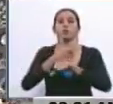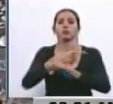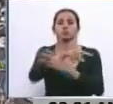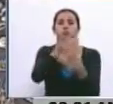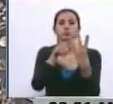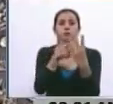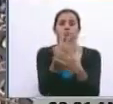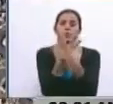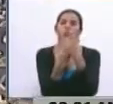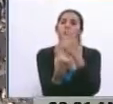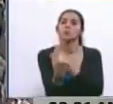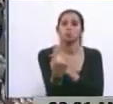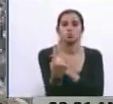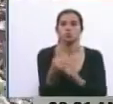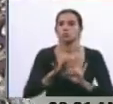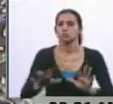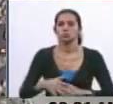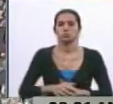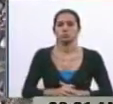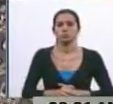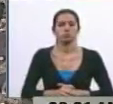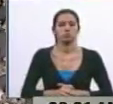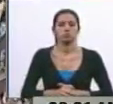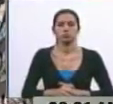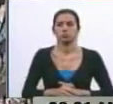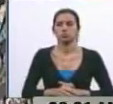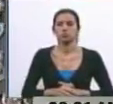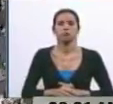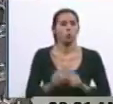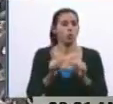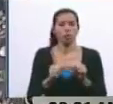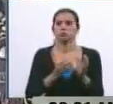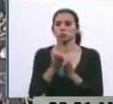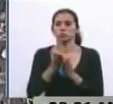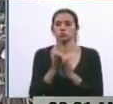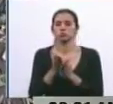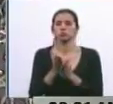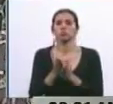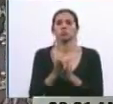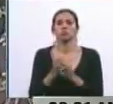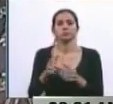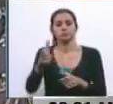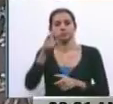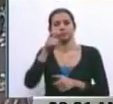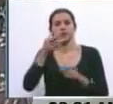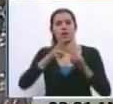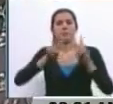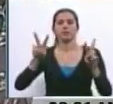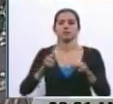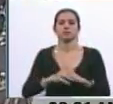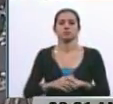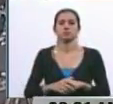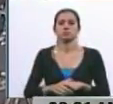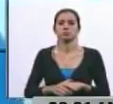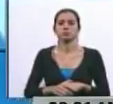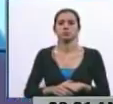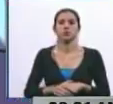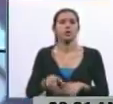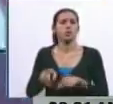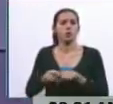una unidad real y en eso vamos a continuar para garantizar la paz en esta tierra. Así como se ataca a la